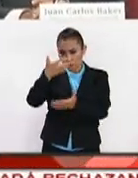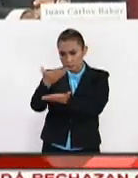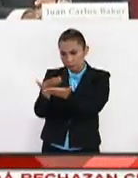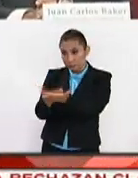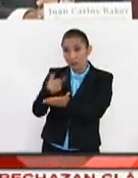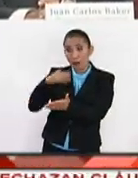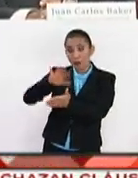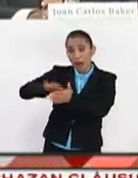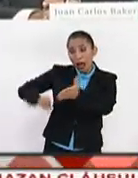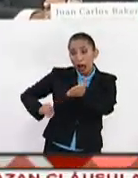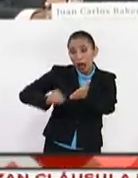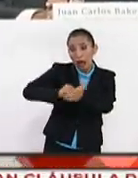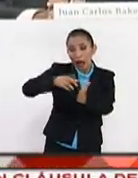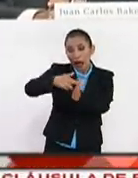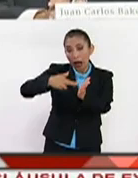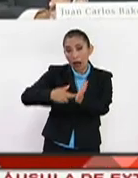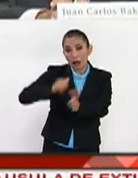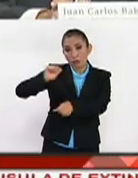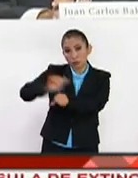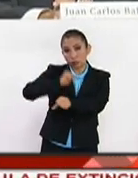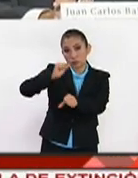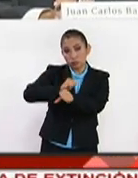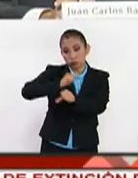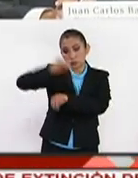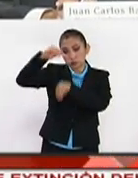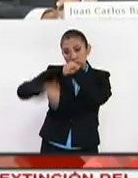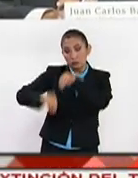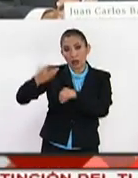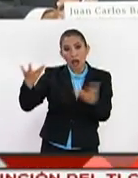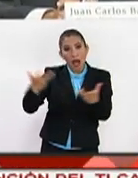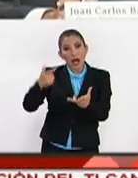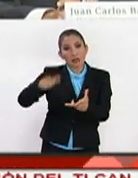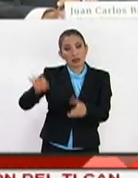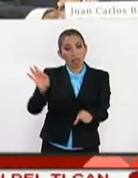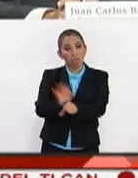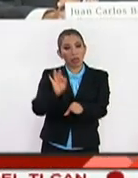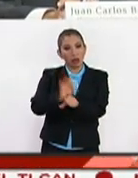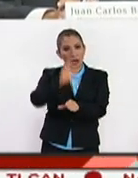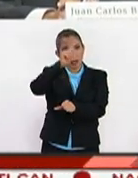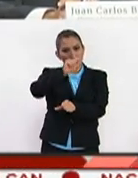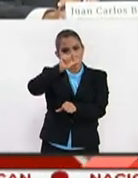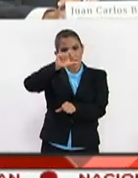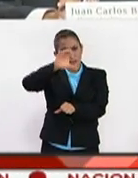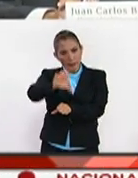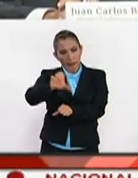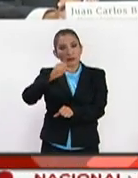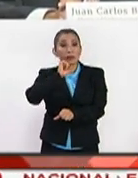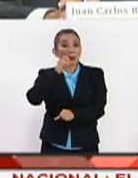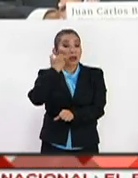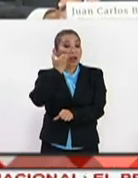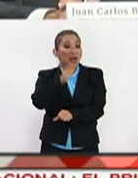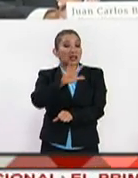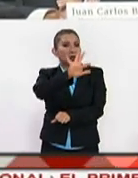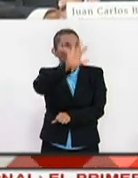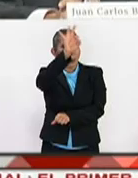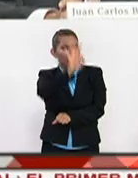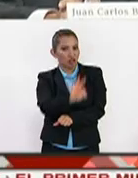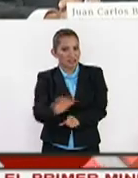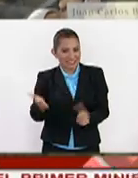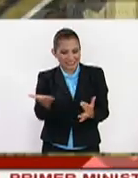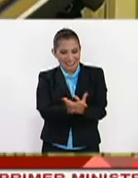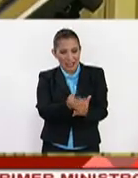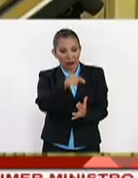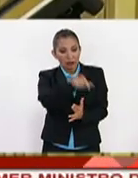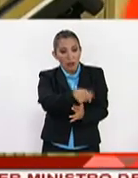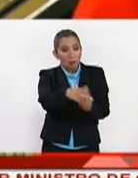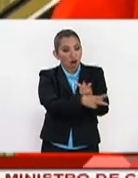aumentar el contenido regional de los vehículos que se fabrican al amparo de este tratado. Asimismo, pretende que 50%